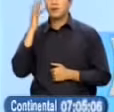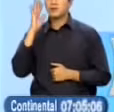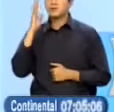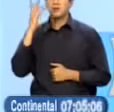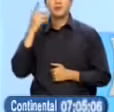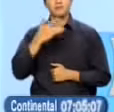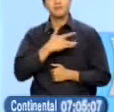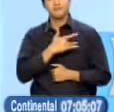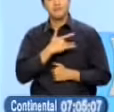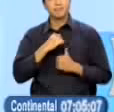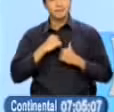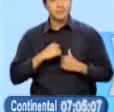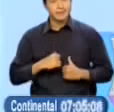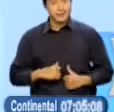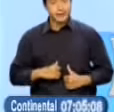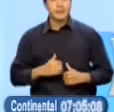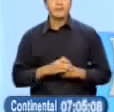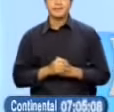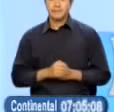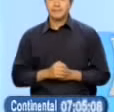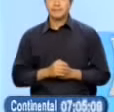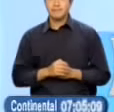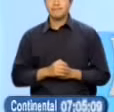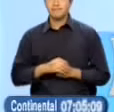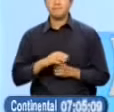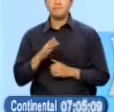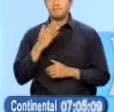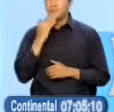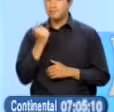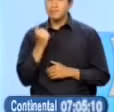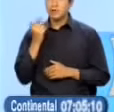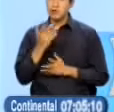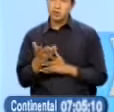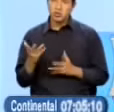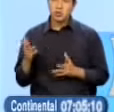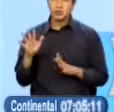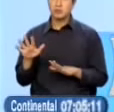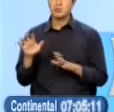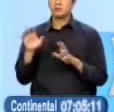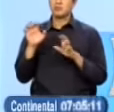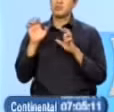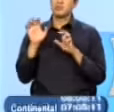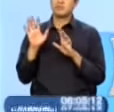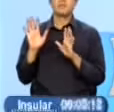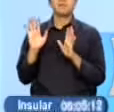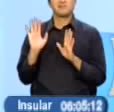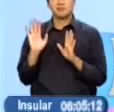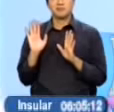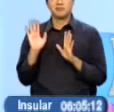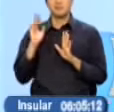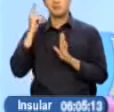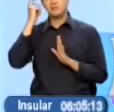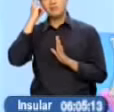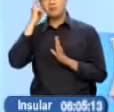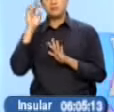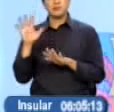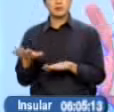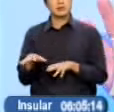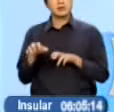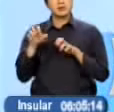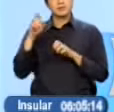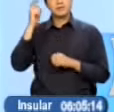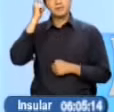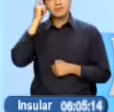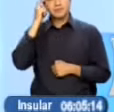comunidad muy triste no a veces hay que tomar distancia histórica de los derechos un poco tomar tomar esa distancia pensar